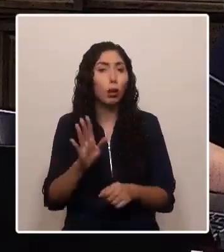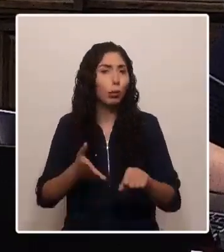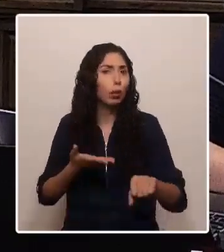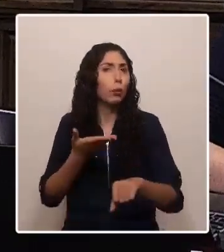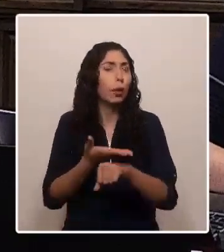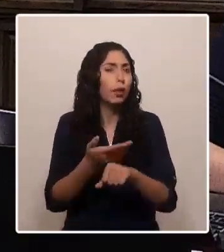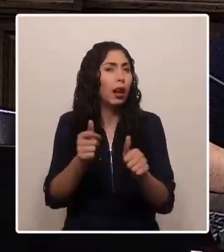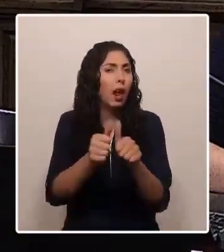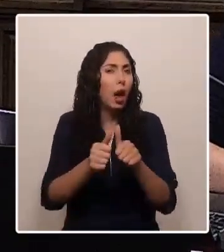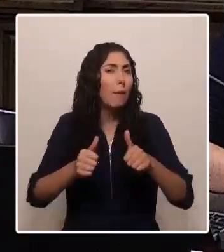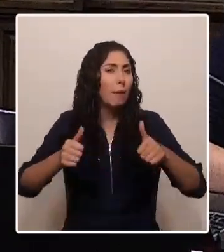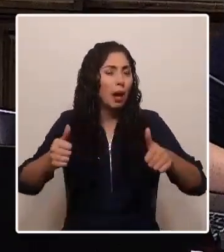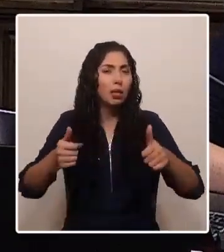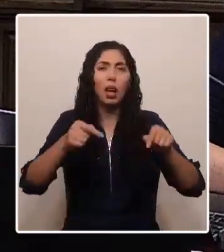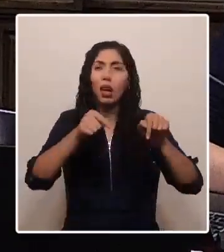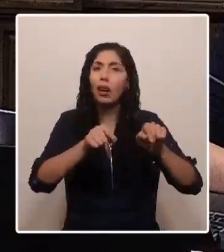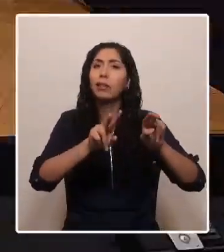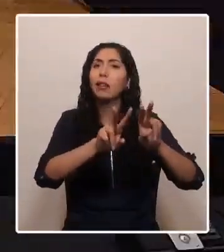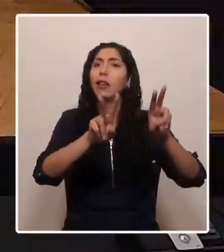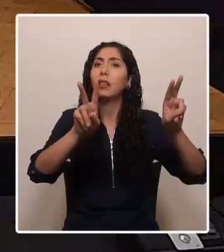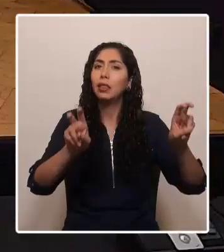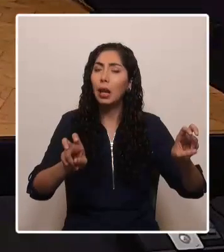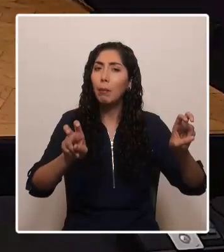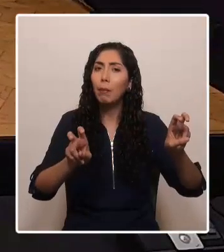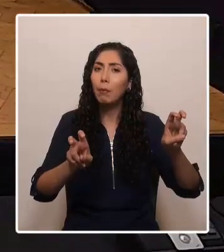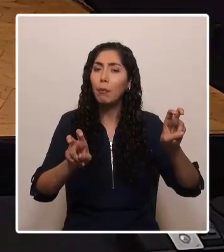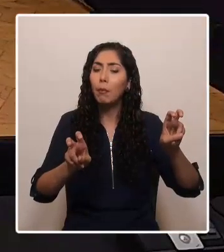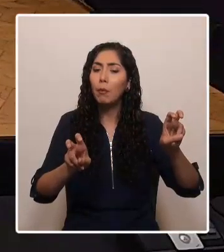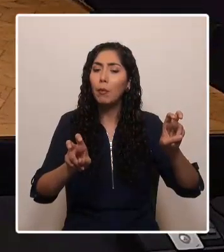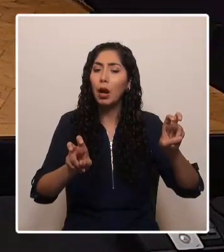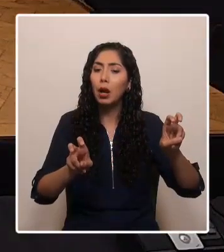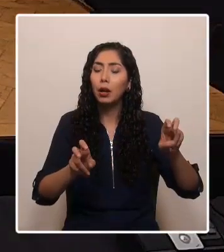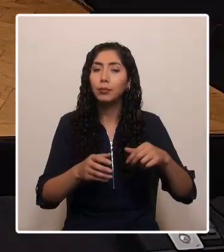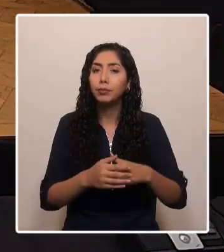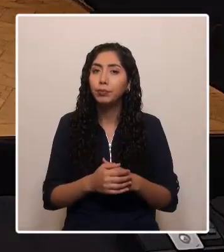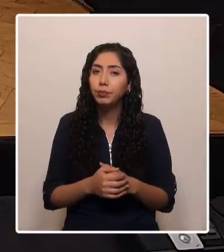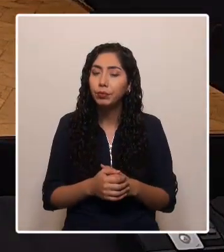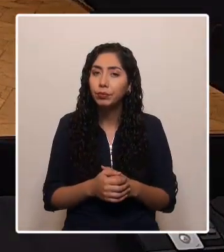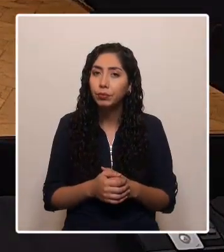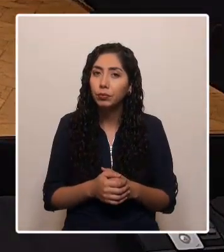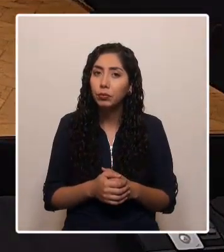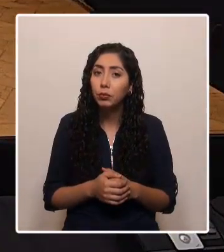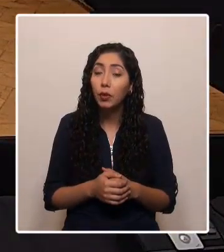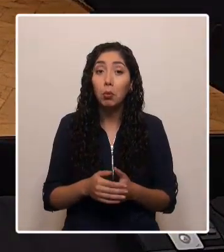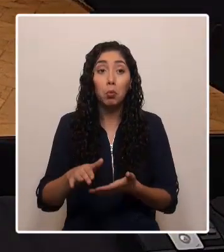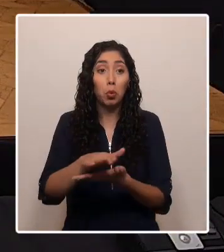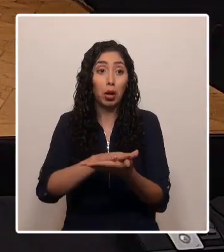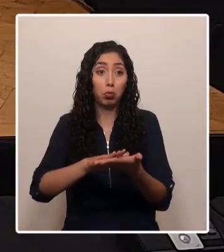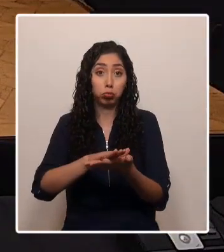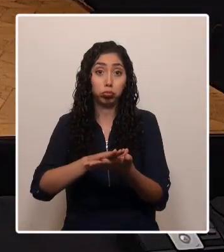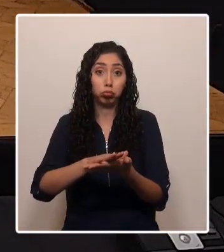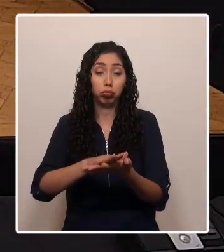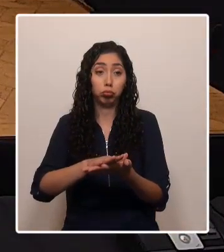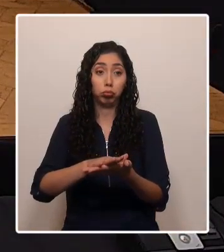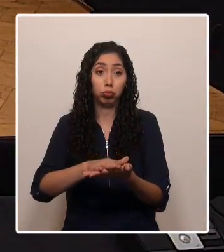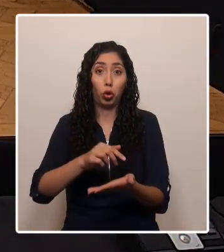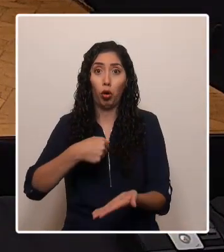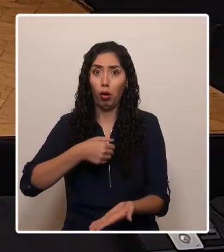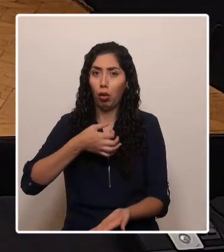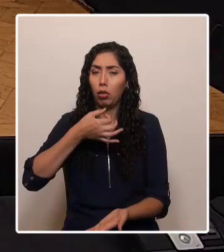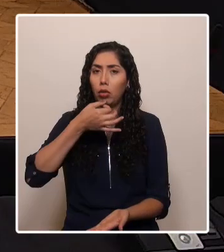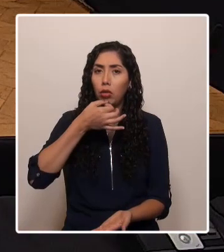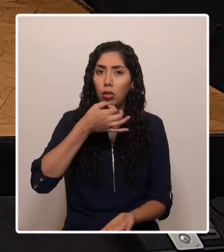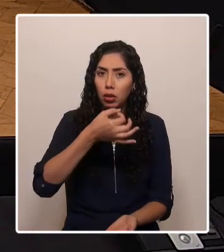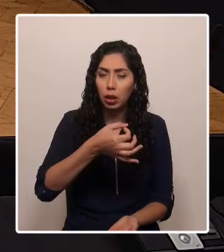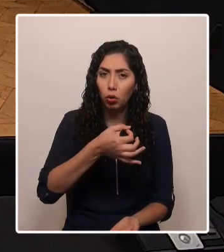mesa respecto de este tema del contenido de las intervenciones. Porque resulta que si es por hacer referencia explícita, ¿cierto?, a que